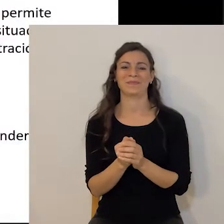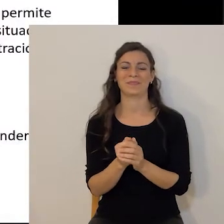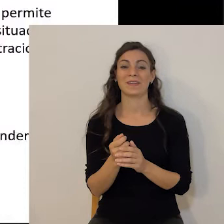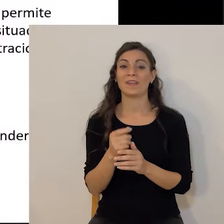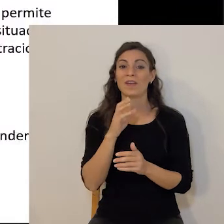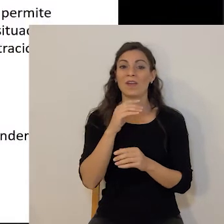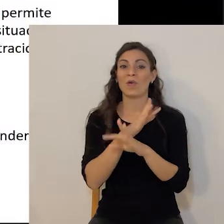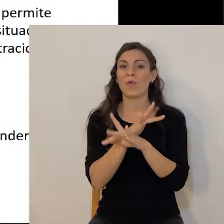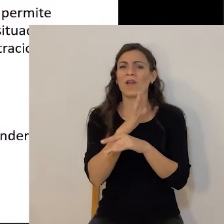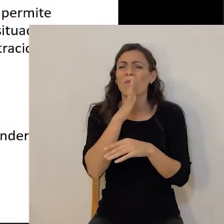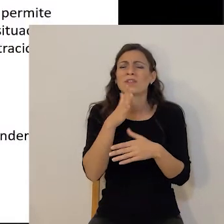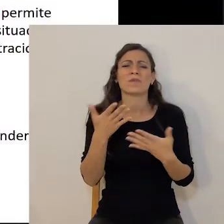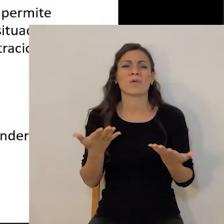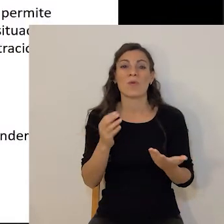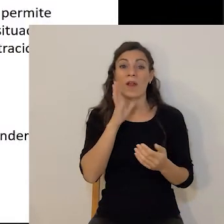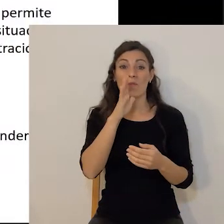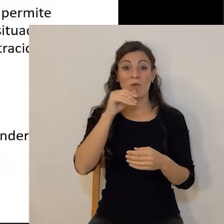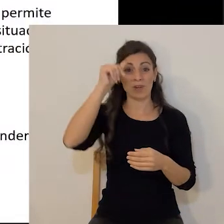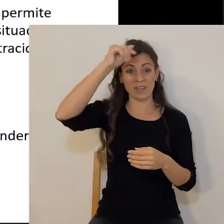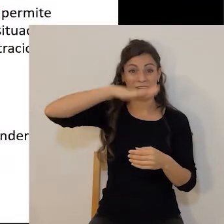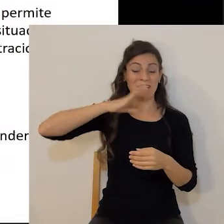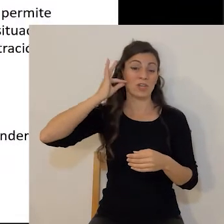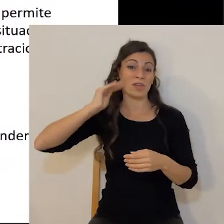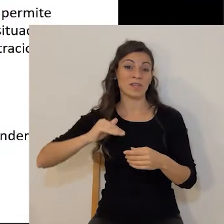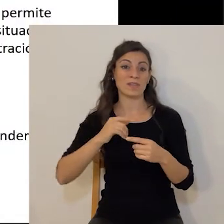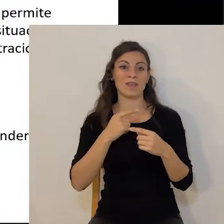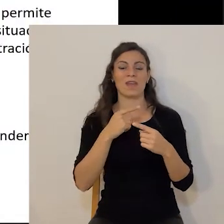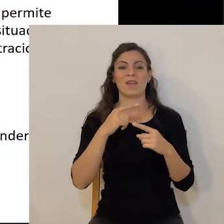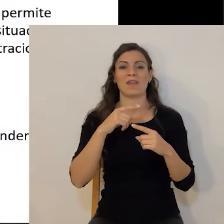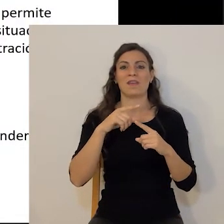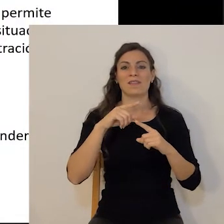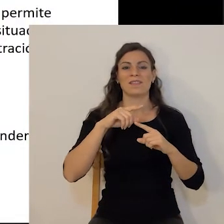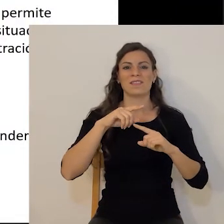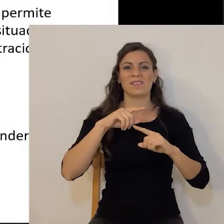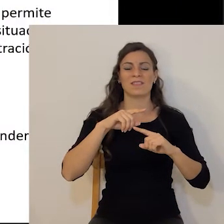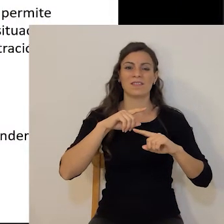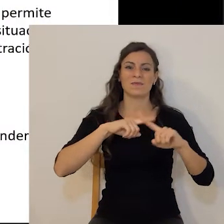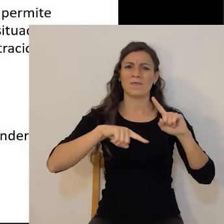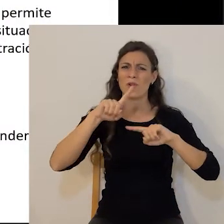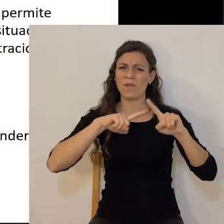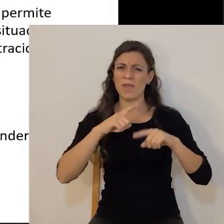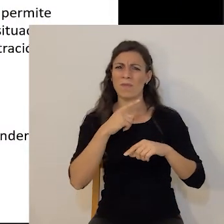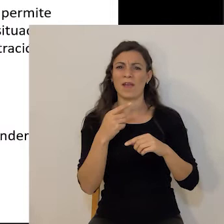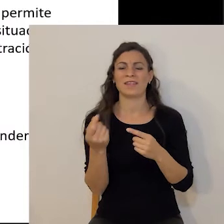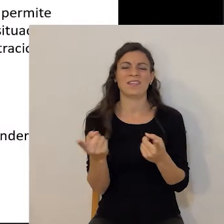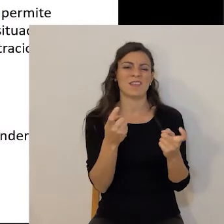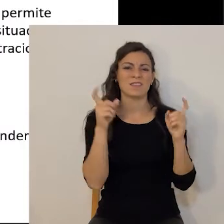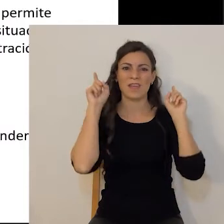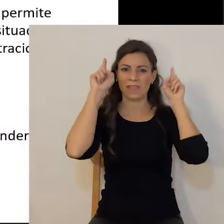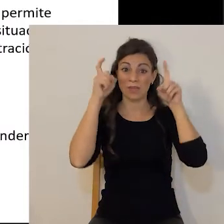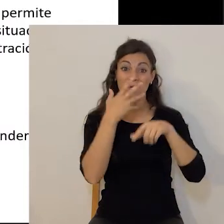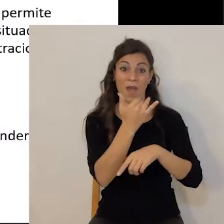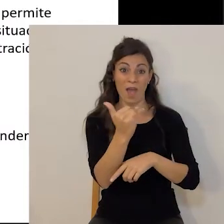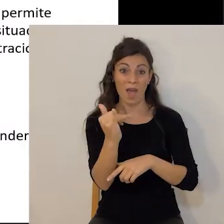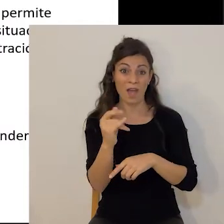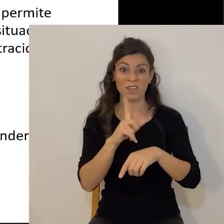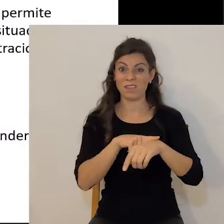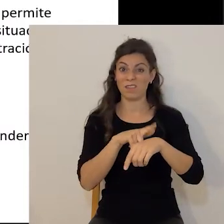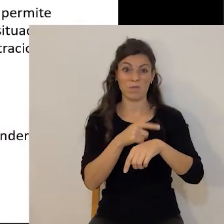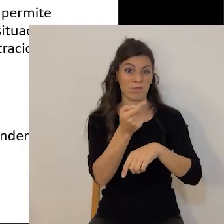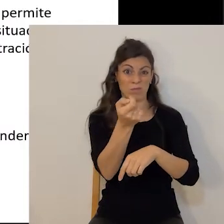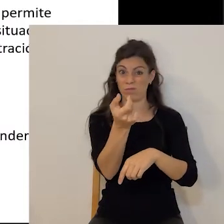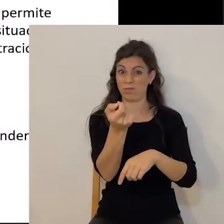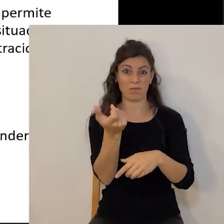qué el juego? Primero porque niños y niñas que tienen dificultades, necesidades educativas, tienen poco